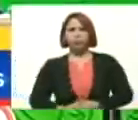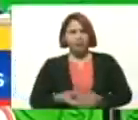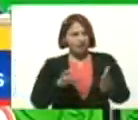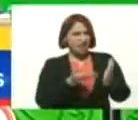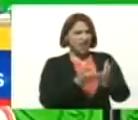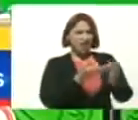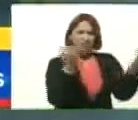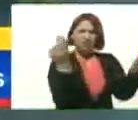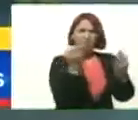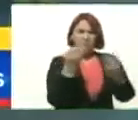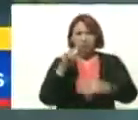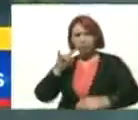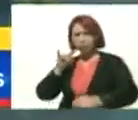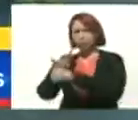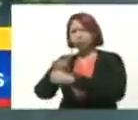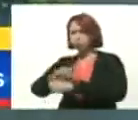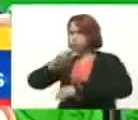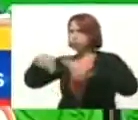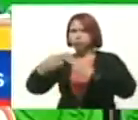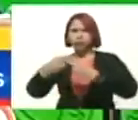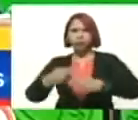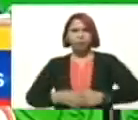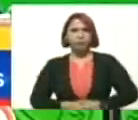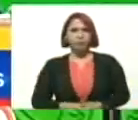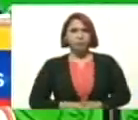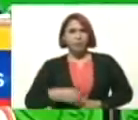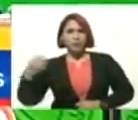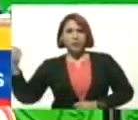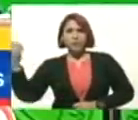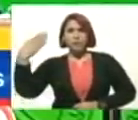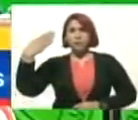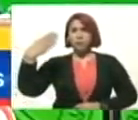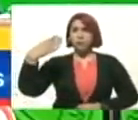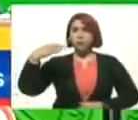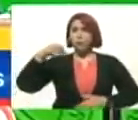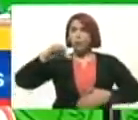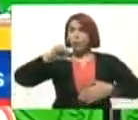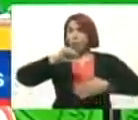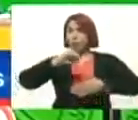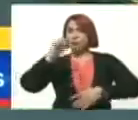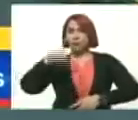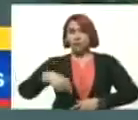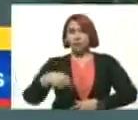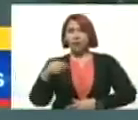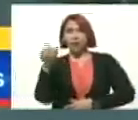Leales siempre. El sol de Venezuela nace en el Esequibo.